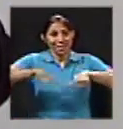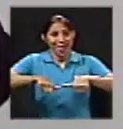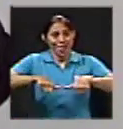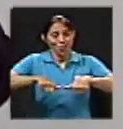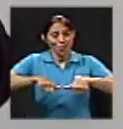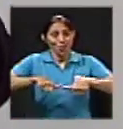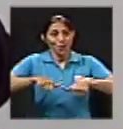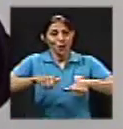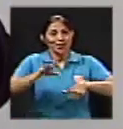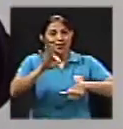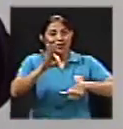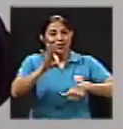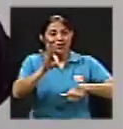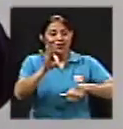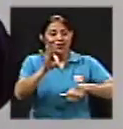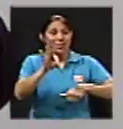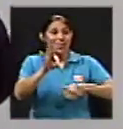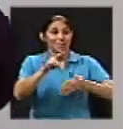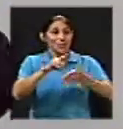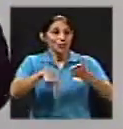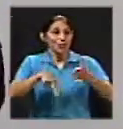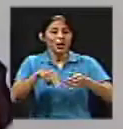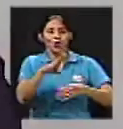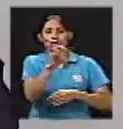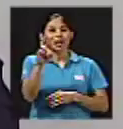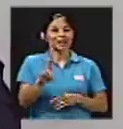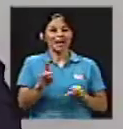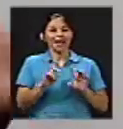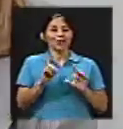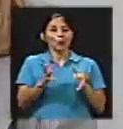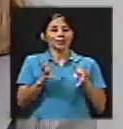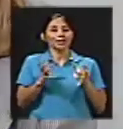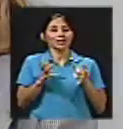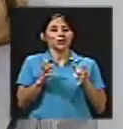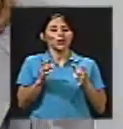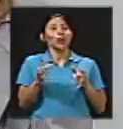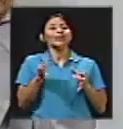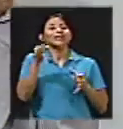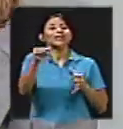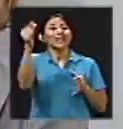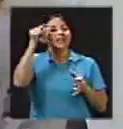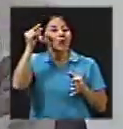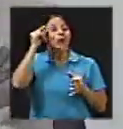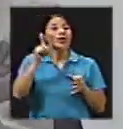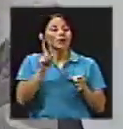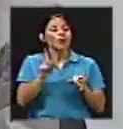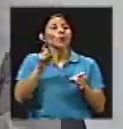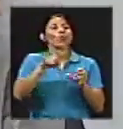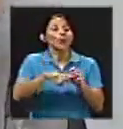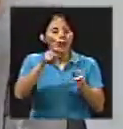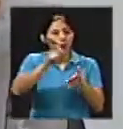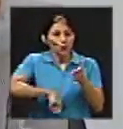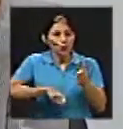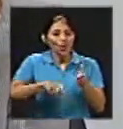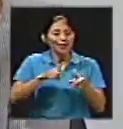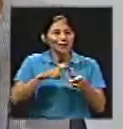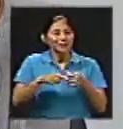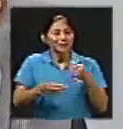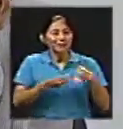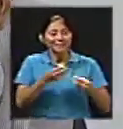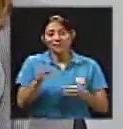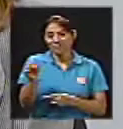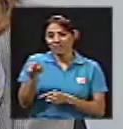tuvo que venir el siguiente gobierno para hacerlo. Es interesante. La historia es redonda en algún sentido. Es